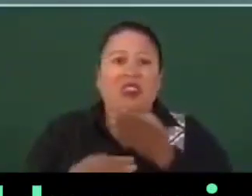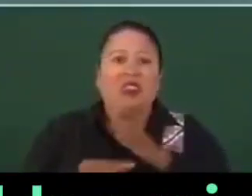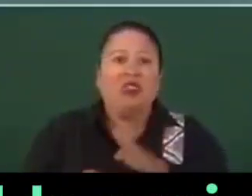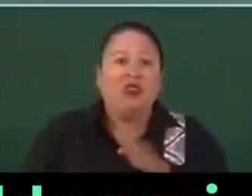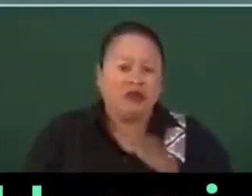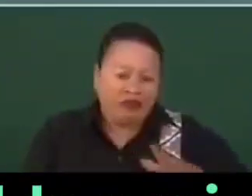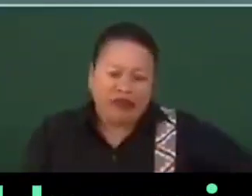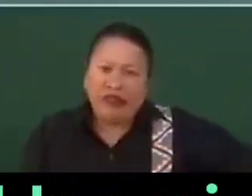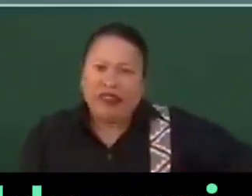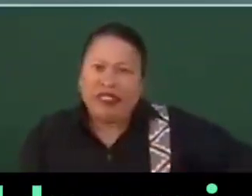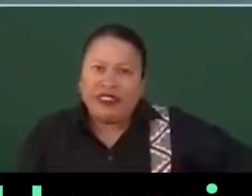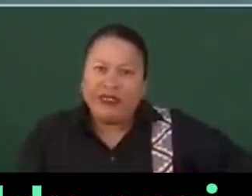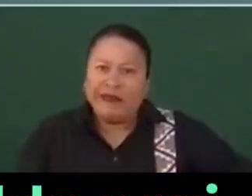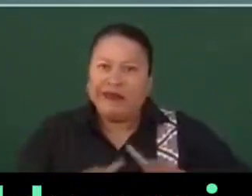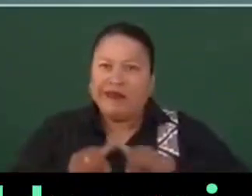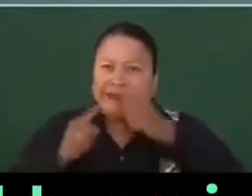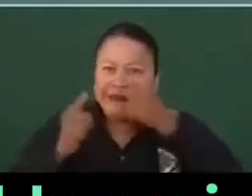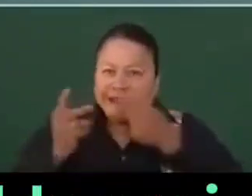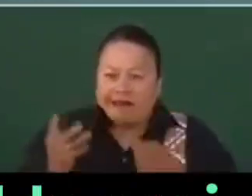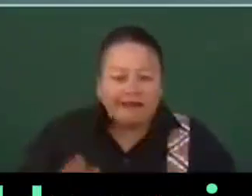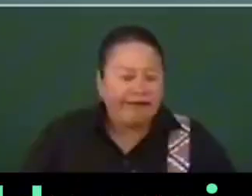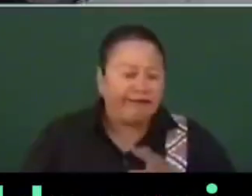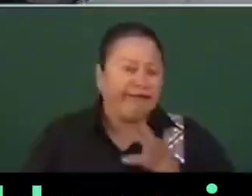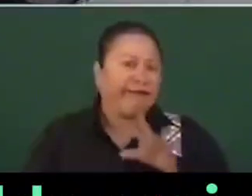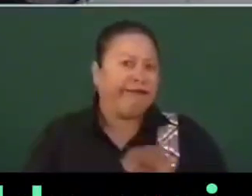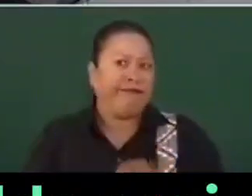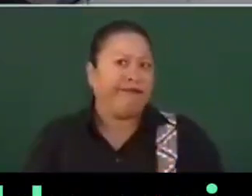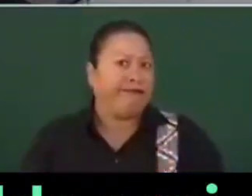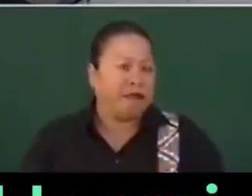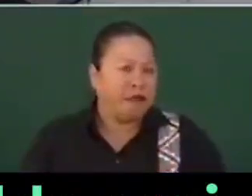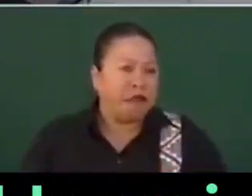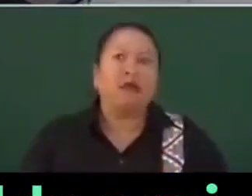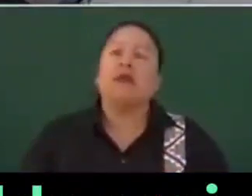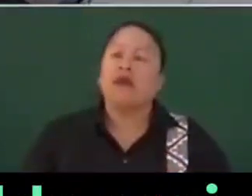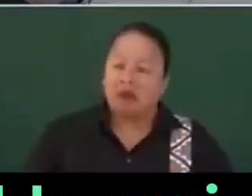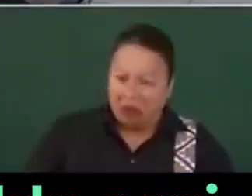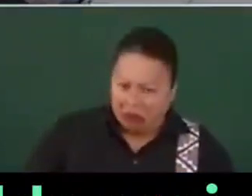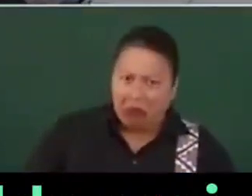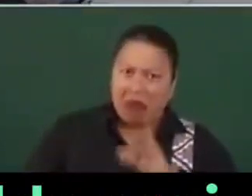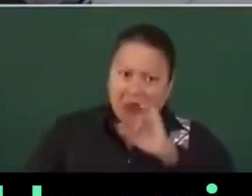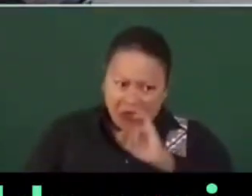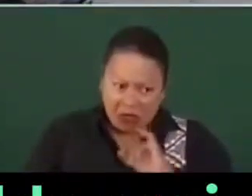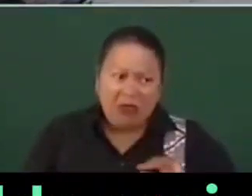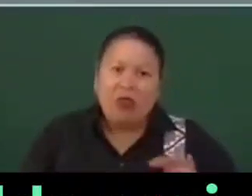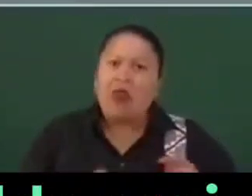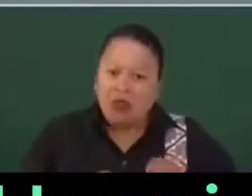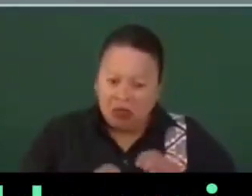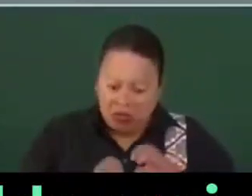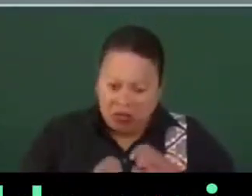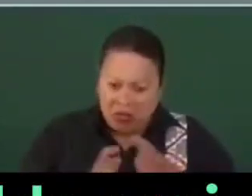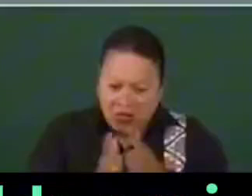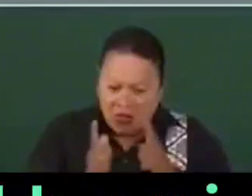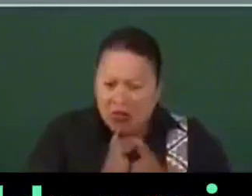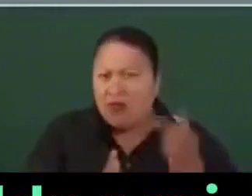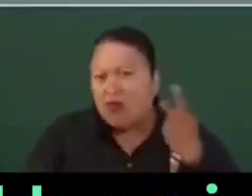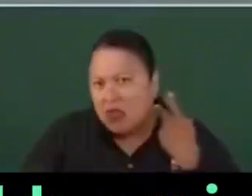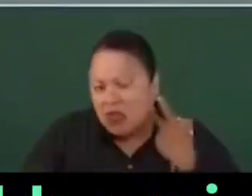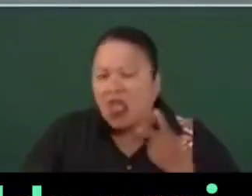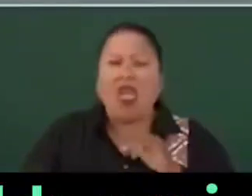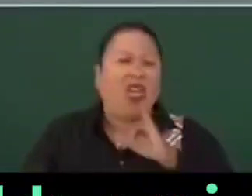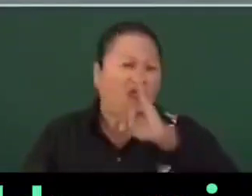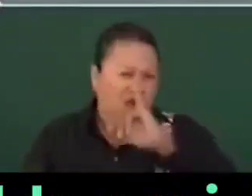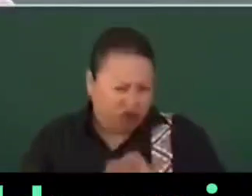el gobierno claro simpatiza con nuestro movimiento Eso sí eso lo puedo